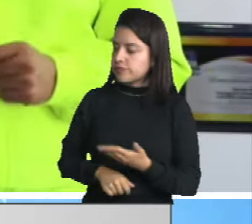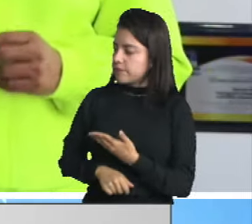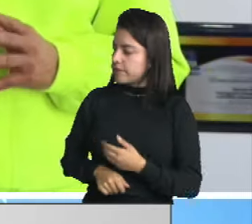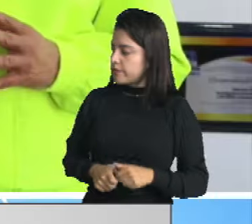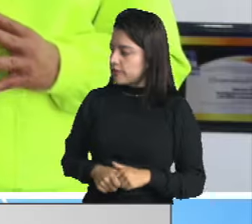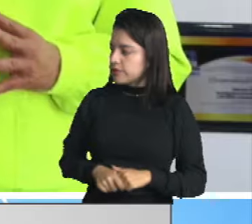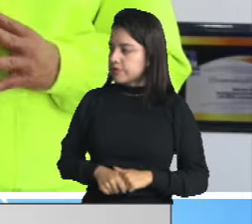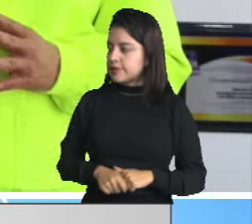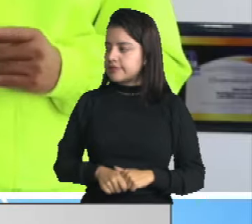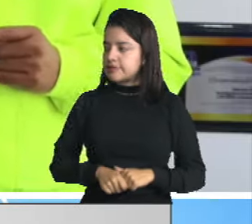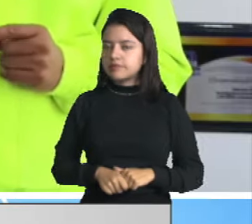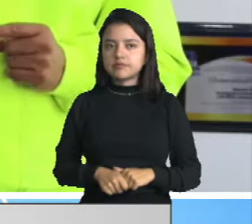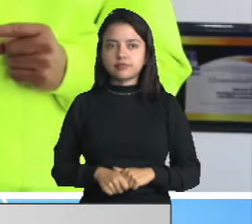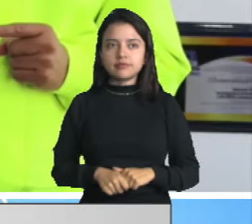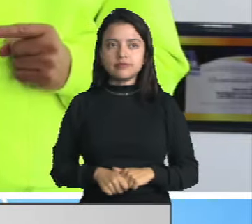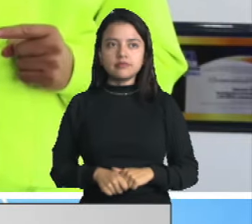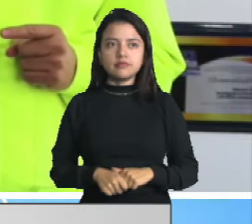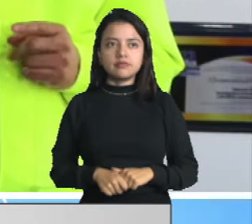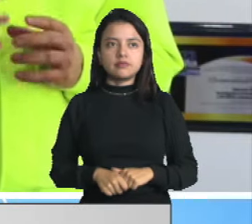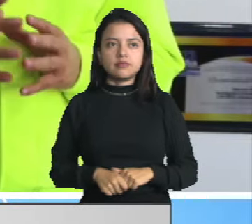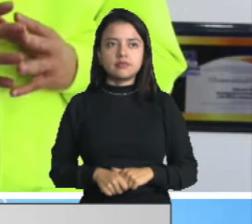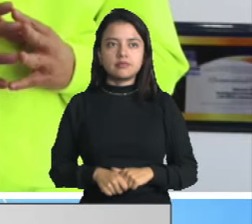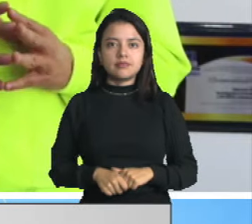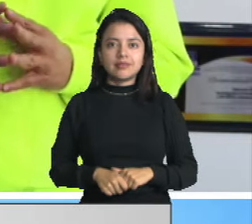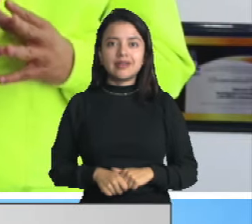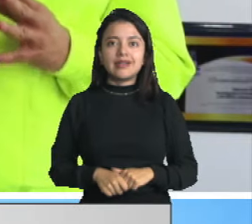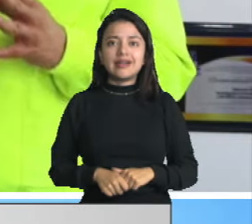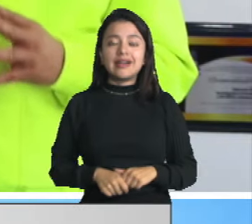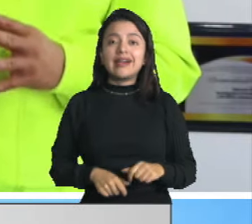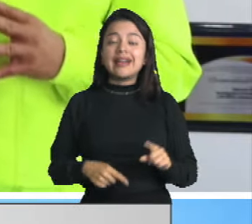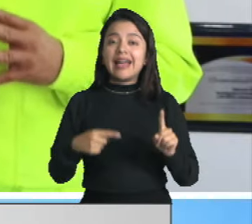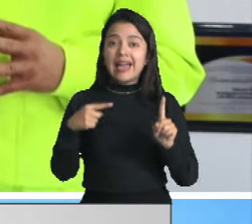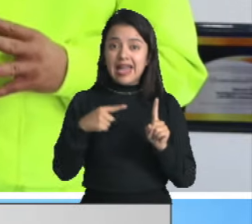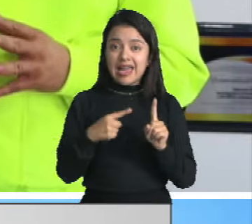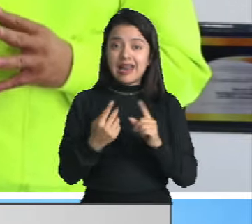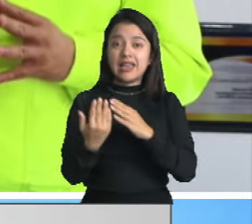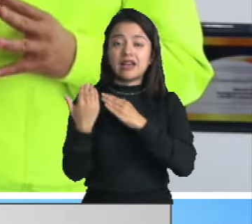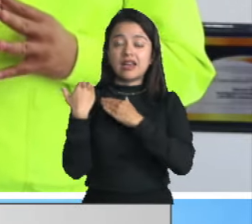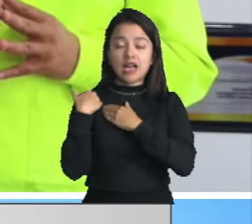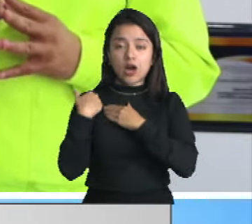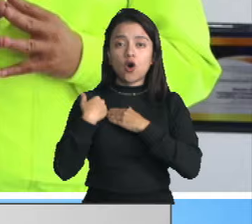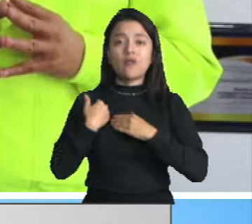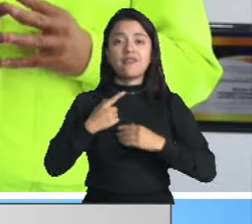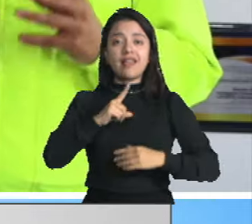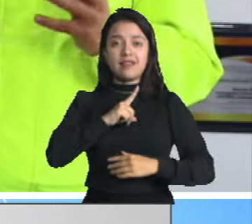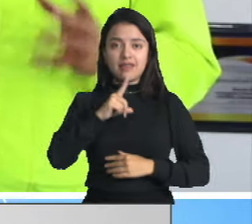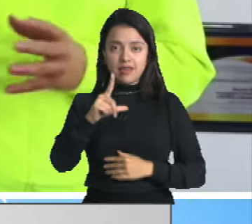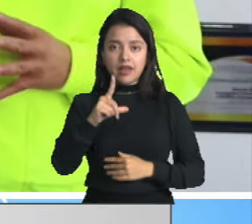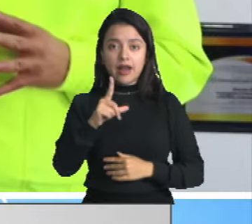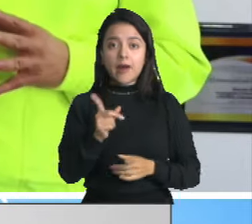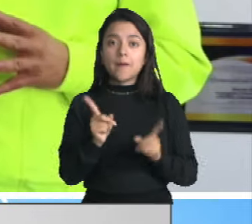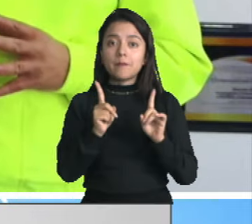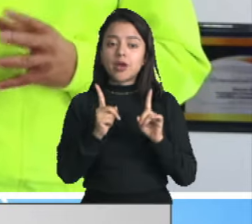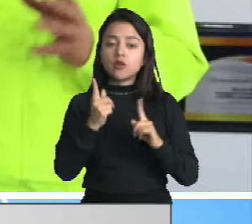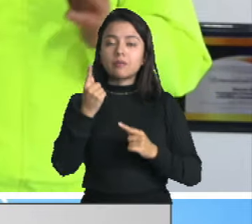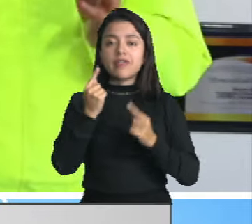No solamente este sujeto se encargaba de liderar la estructura, sino que de igual forma se encargaba de financiar las